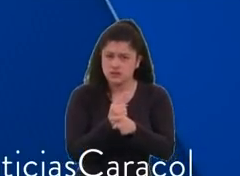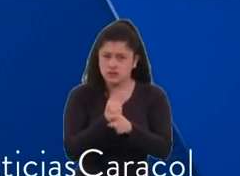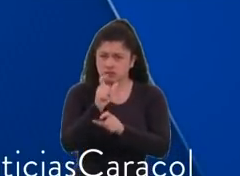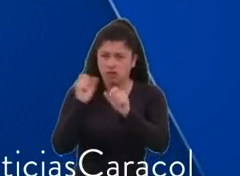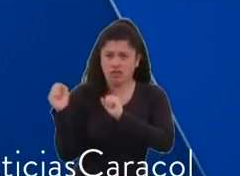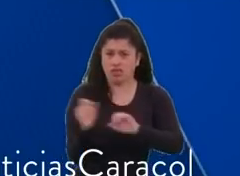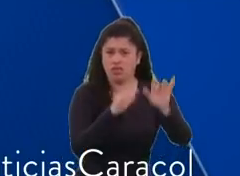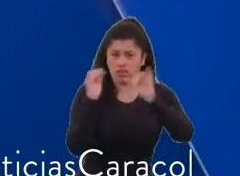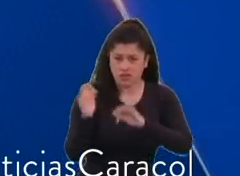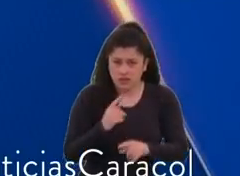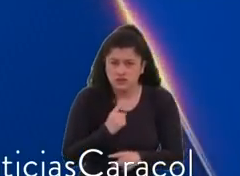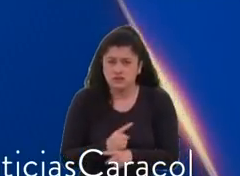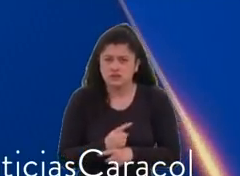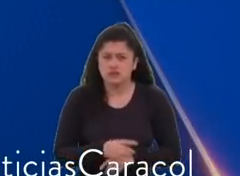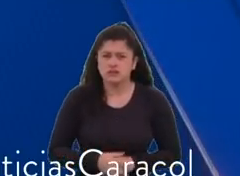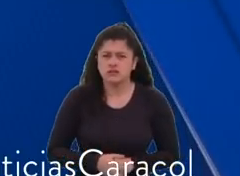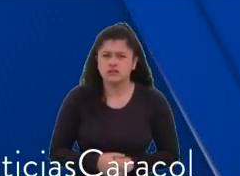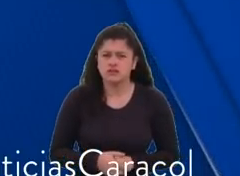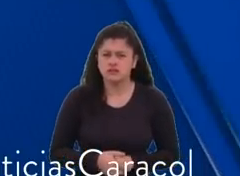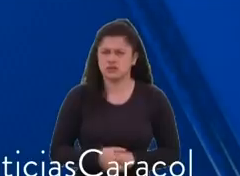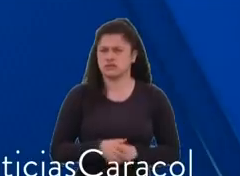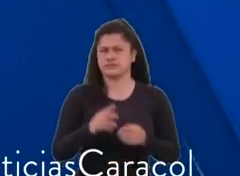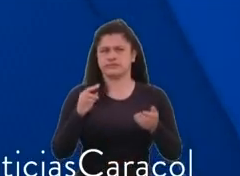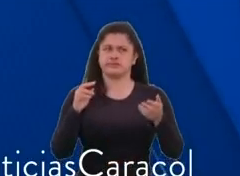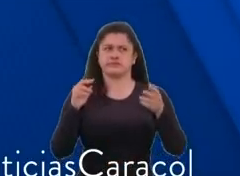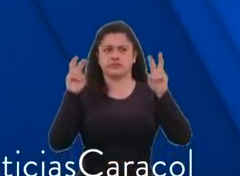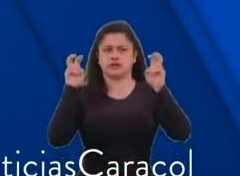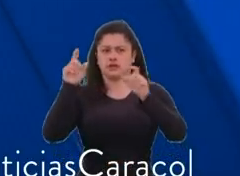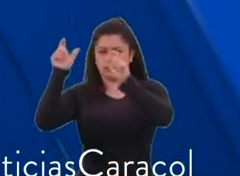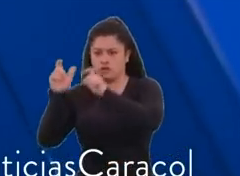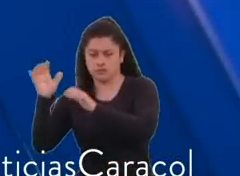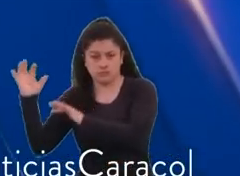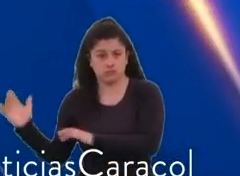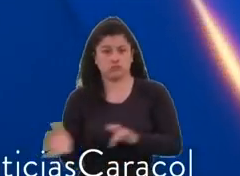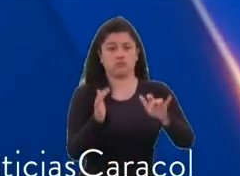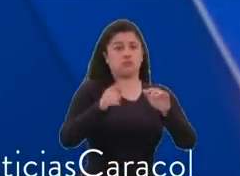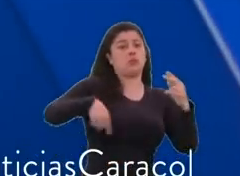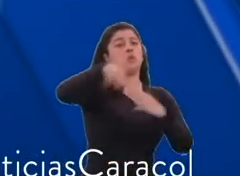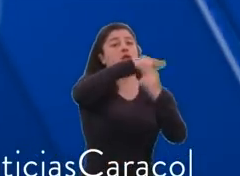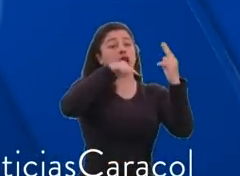tenido durante tanto tiempo a tantas personas hizo que colapsara el basurero.